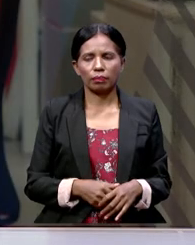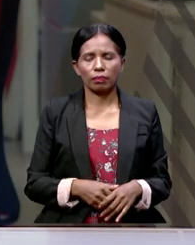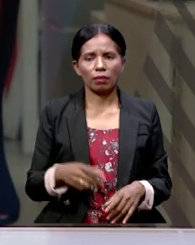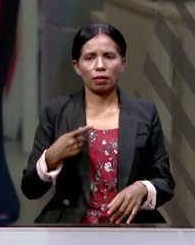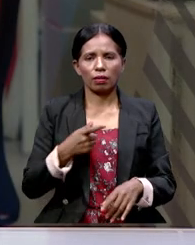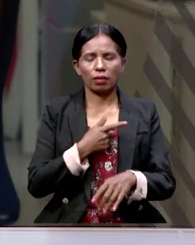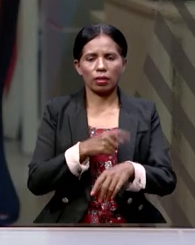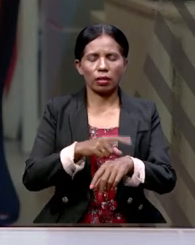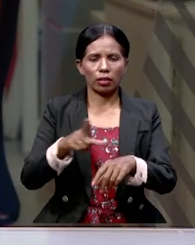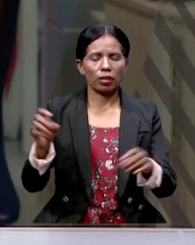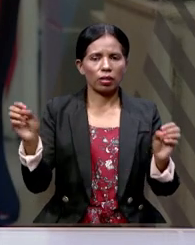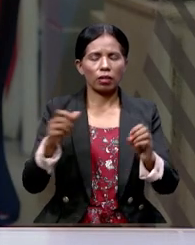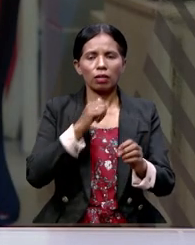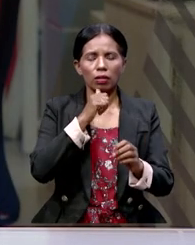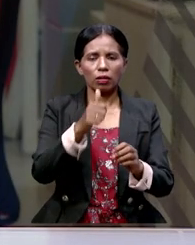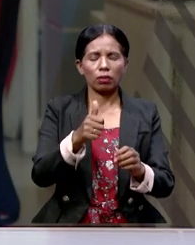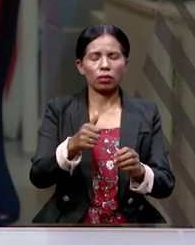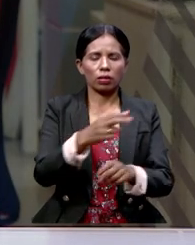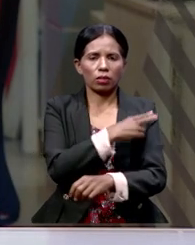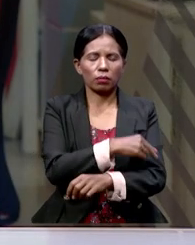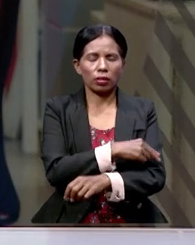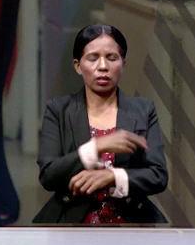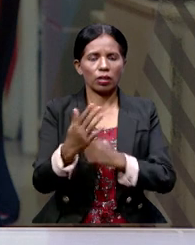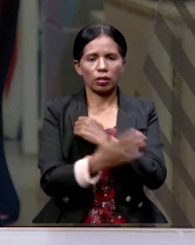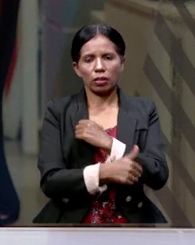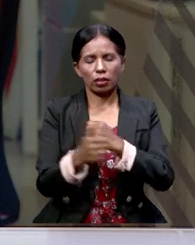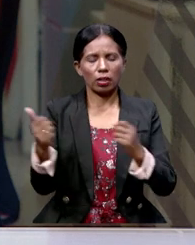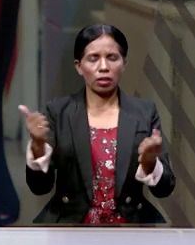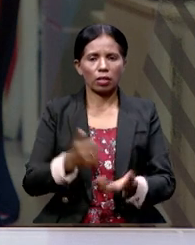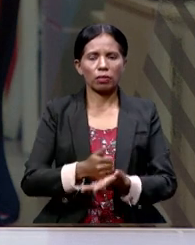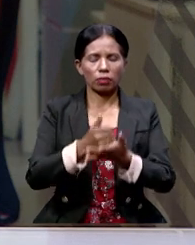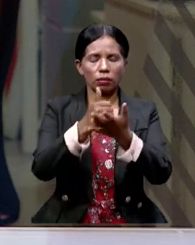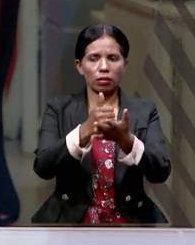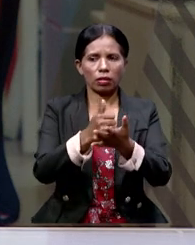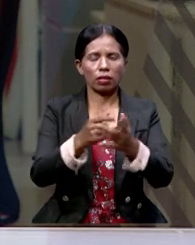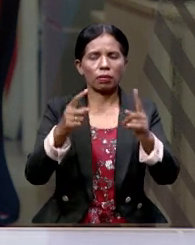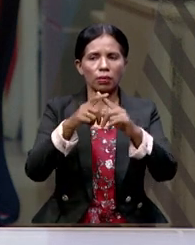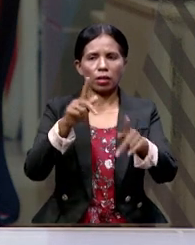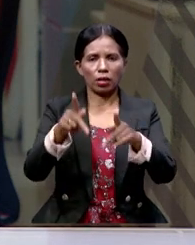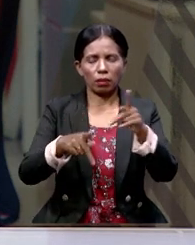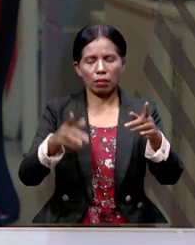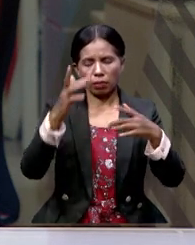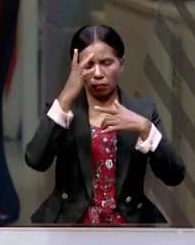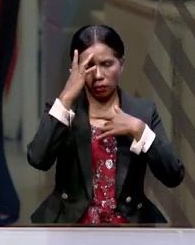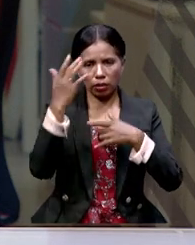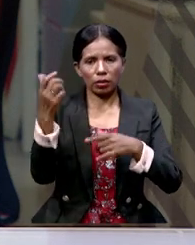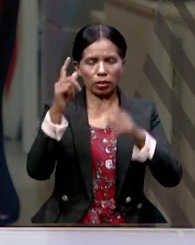Parlamento Nacional lamenta o hospital y extranjero la hal atendimiento día ba paciente Timor Wansira.